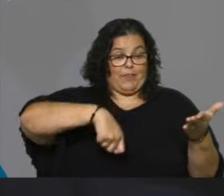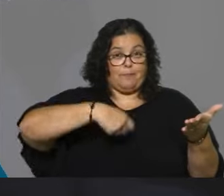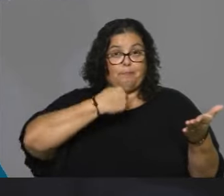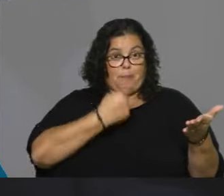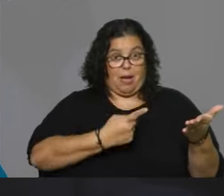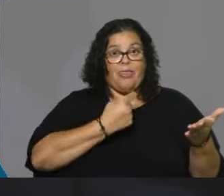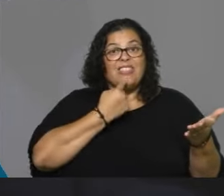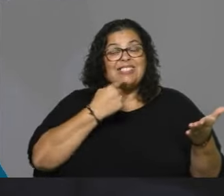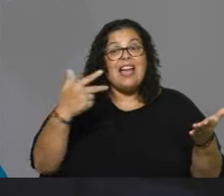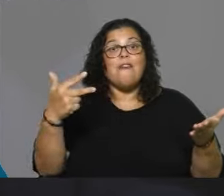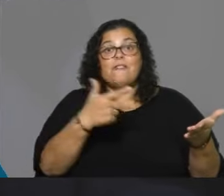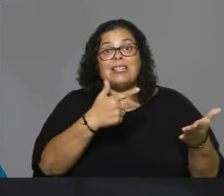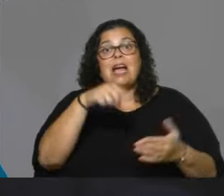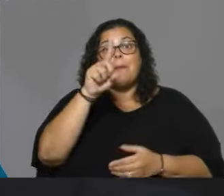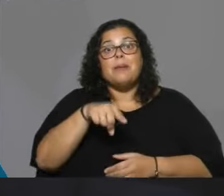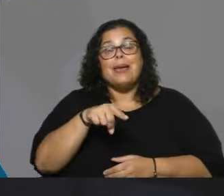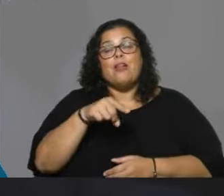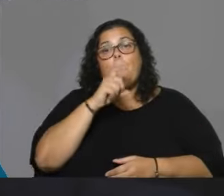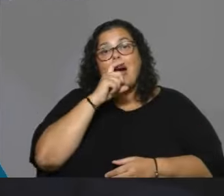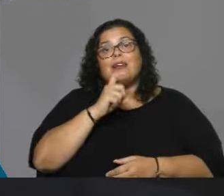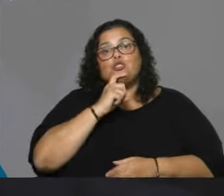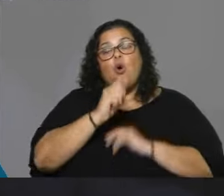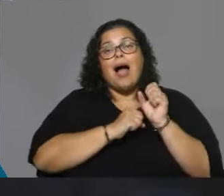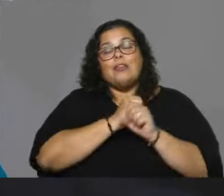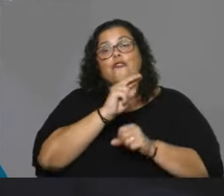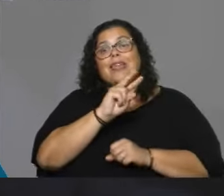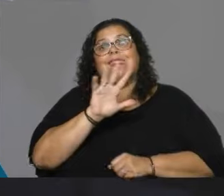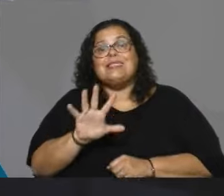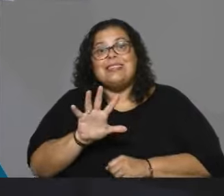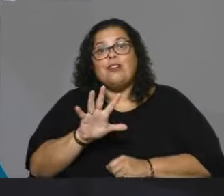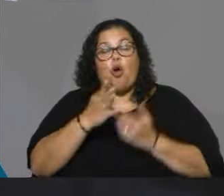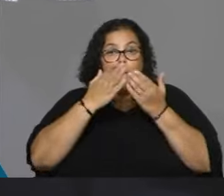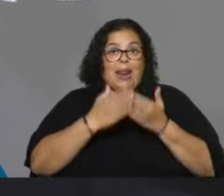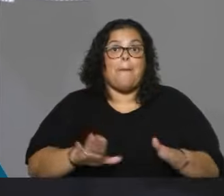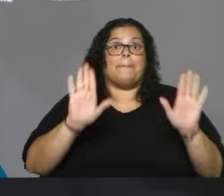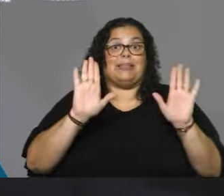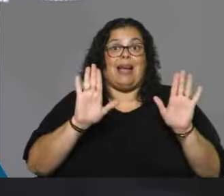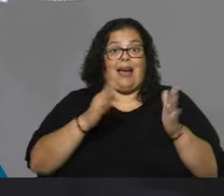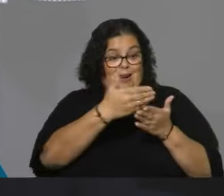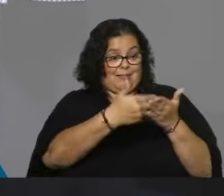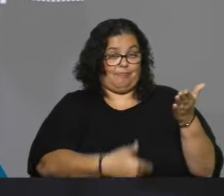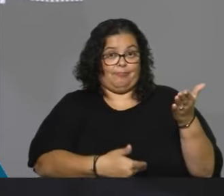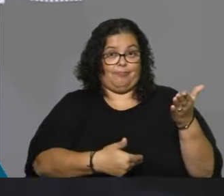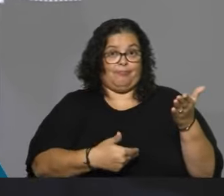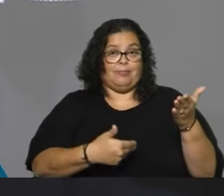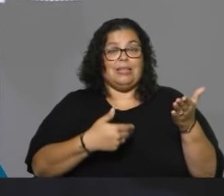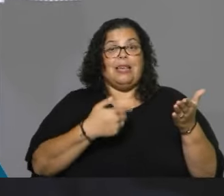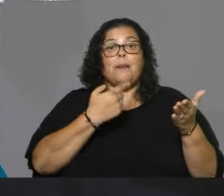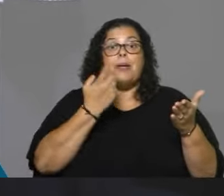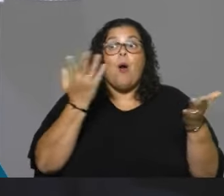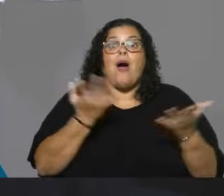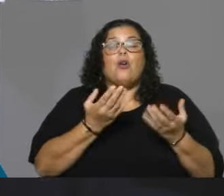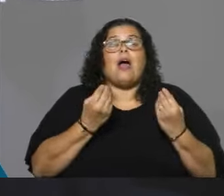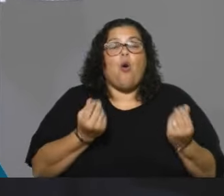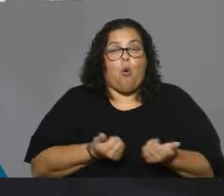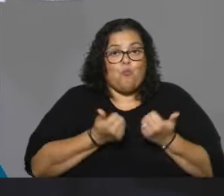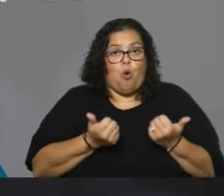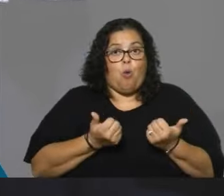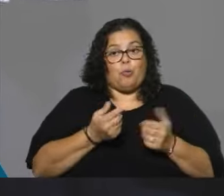marcaba la fecha 1 de marzo de 2025 para ser efectiva y que entrara en vigencia justamente esta disposición. Esto es